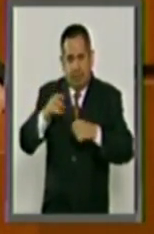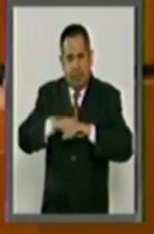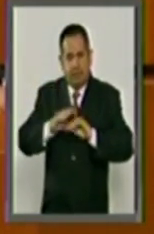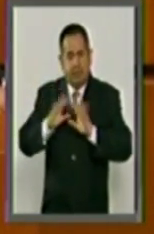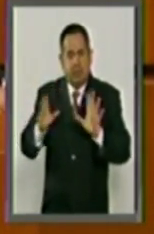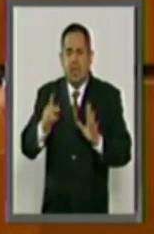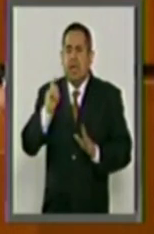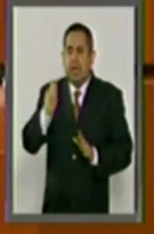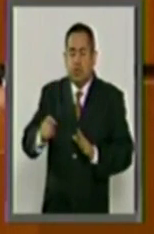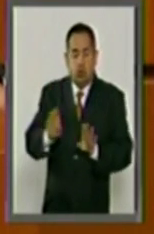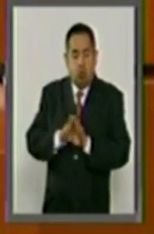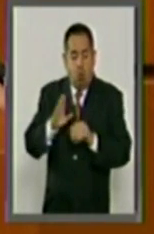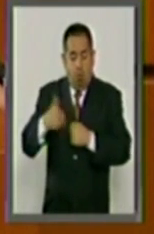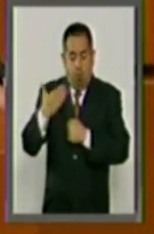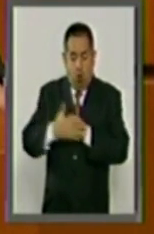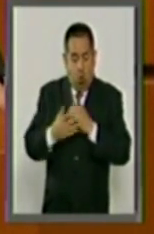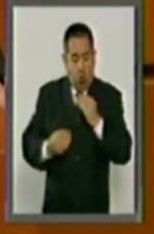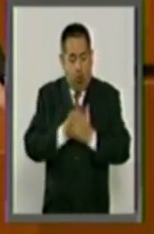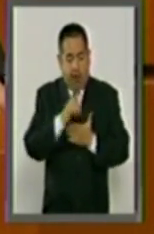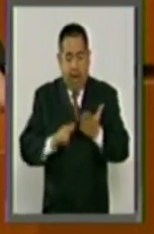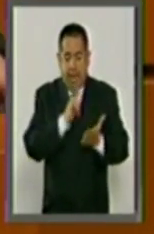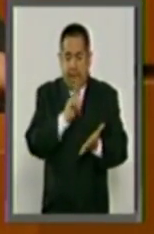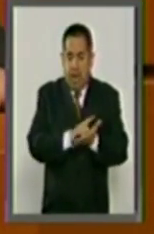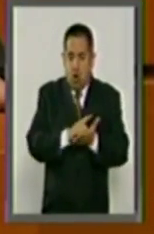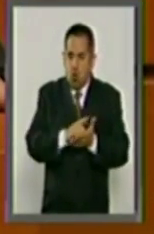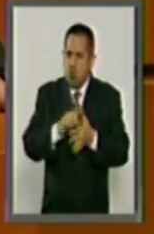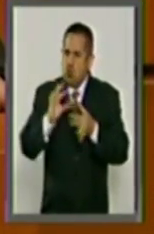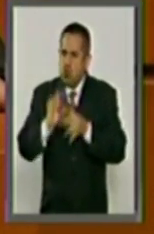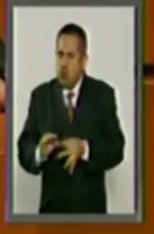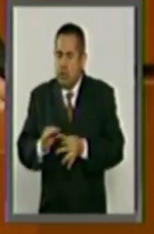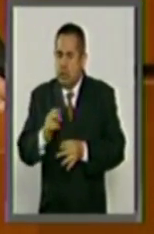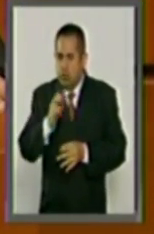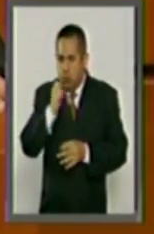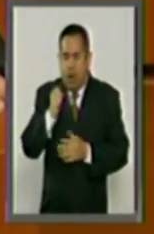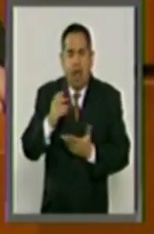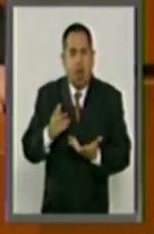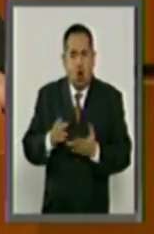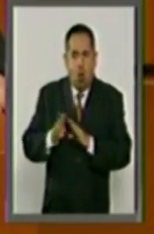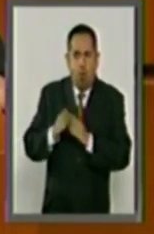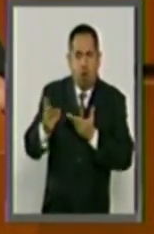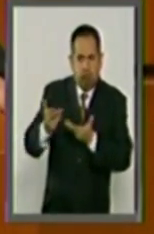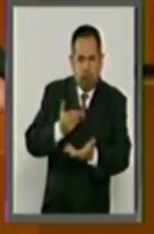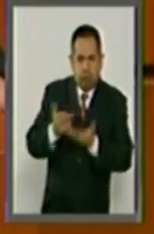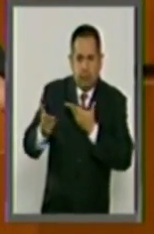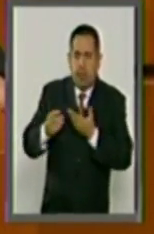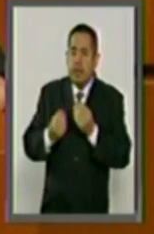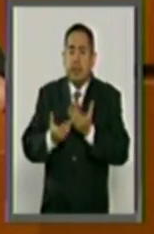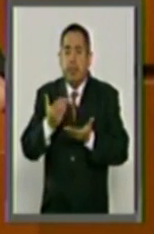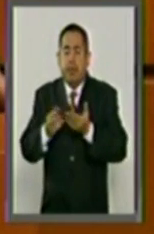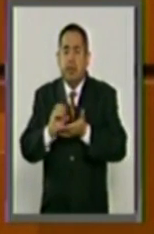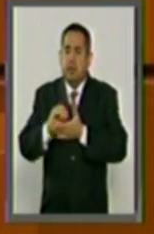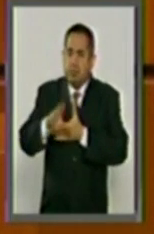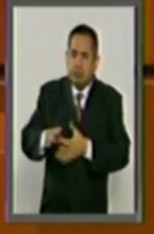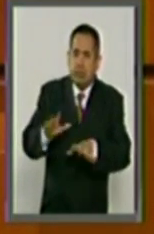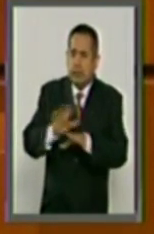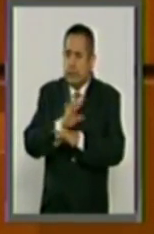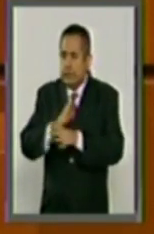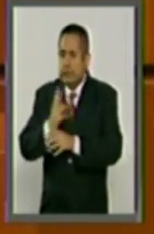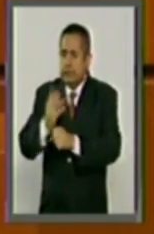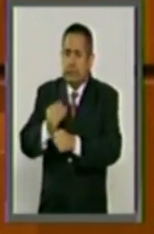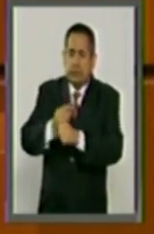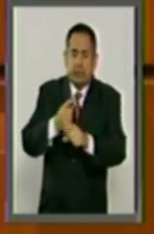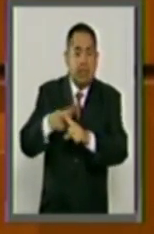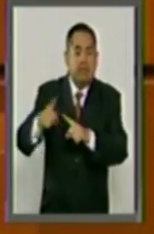la implementación de la nueva legislación y ser corresponsables con las inversiones y la reestructuración que las